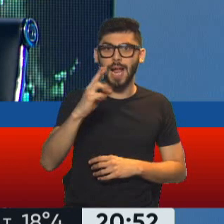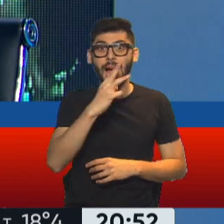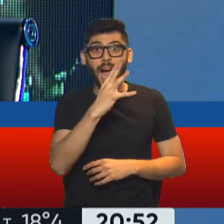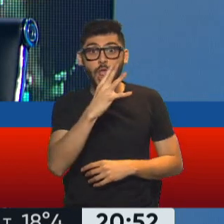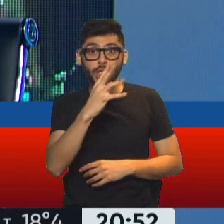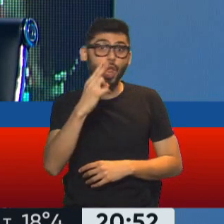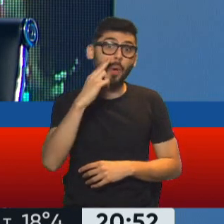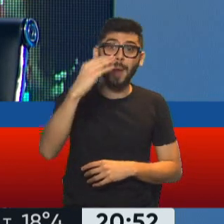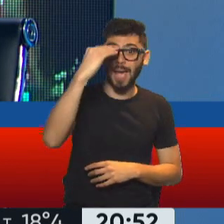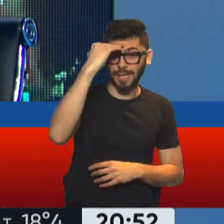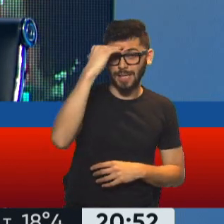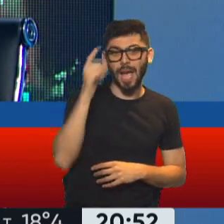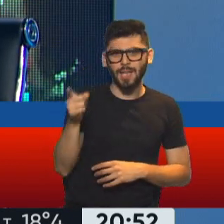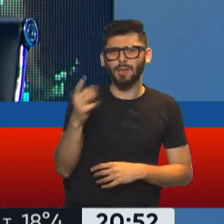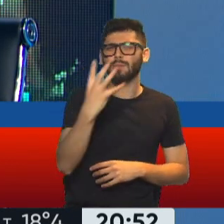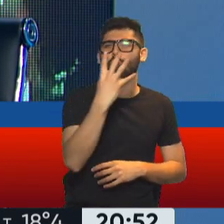2014, 2015 de